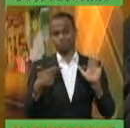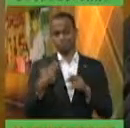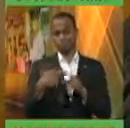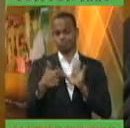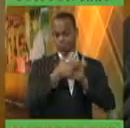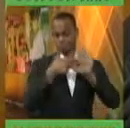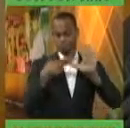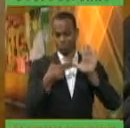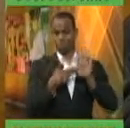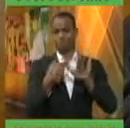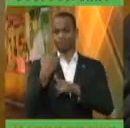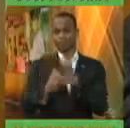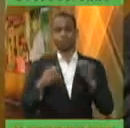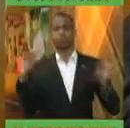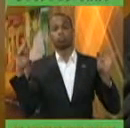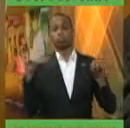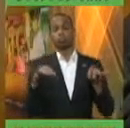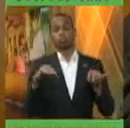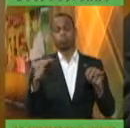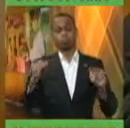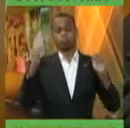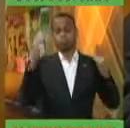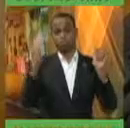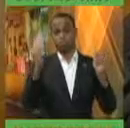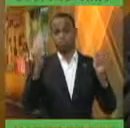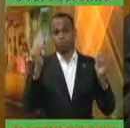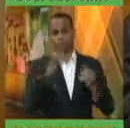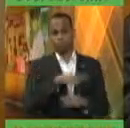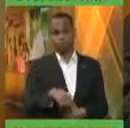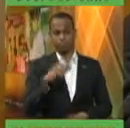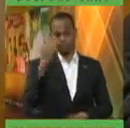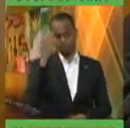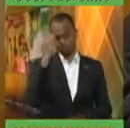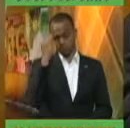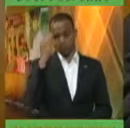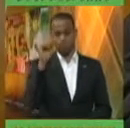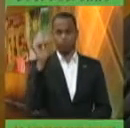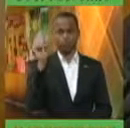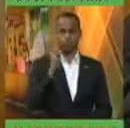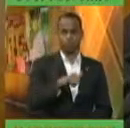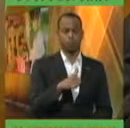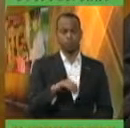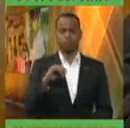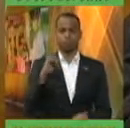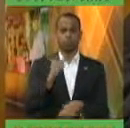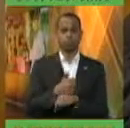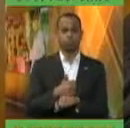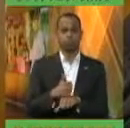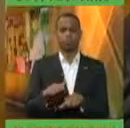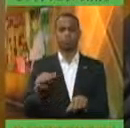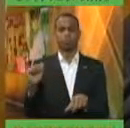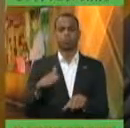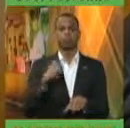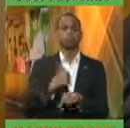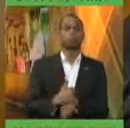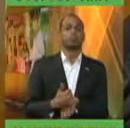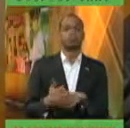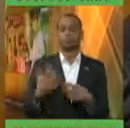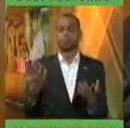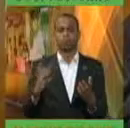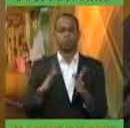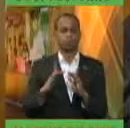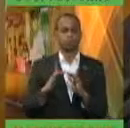internacionalmente se reconoce ese tipo de establecimiento por internet lo